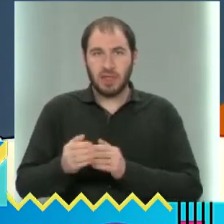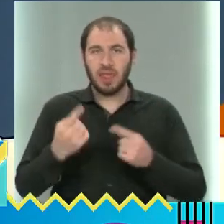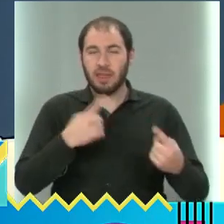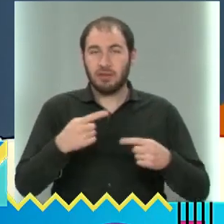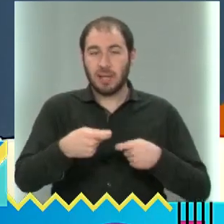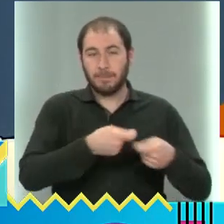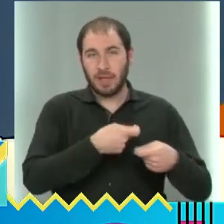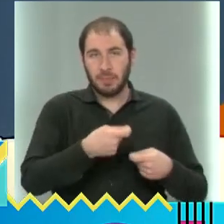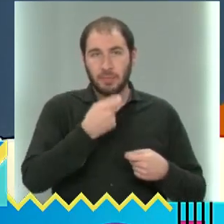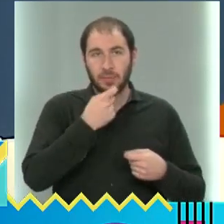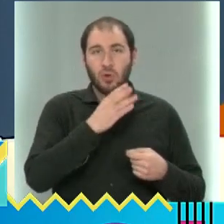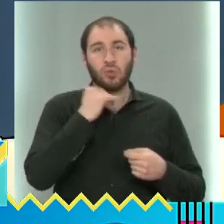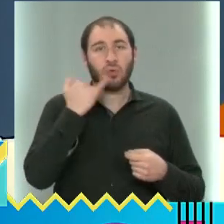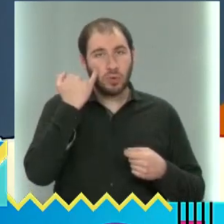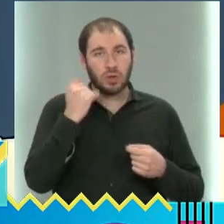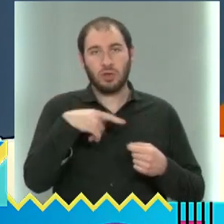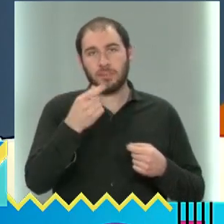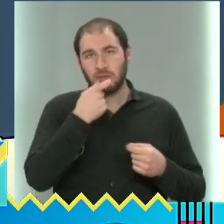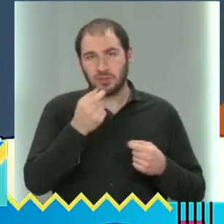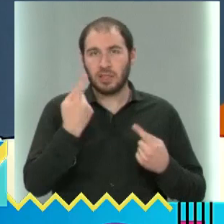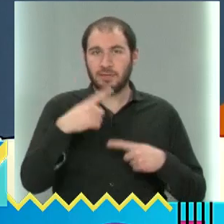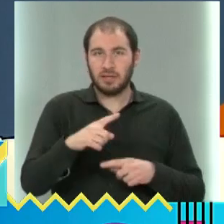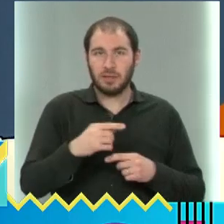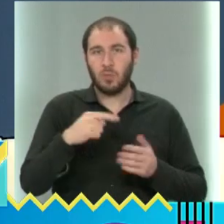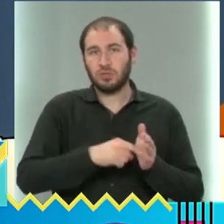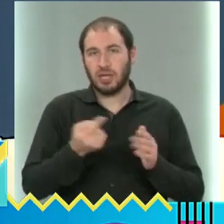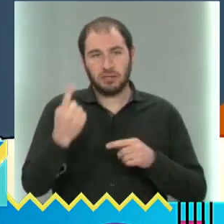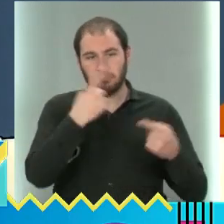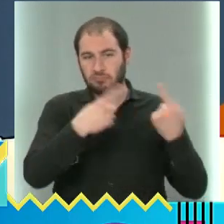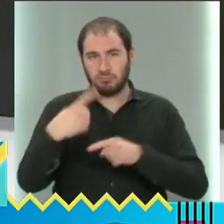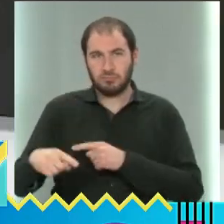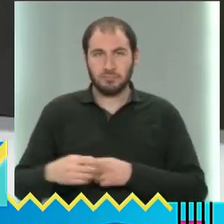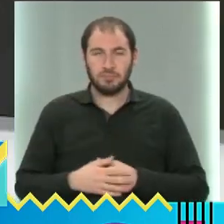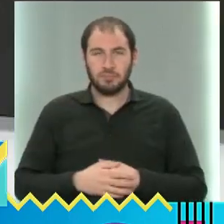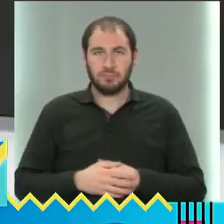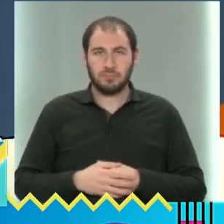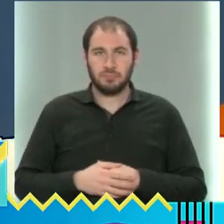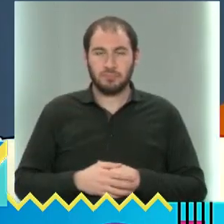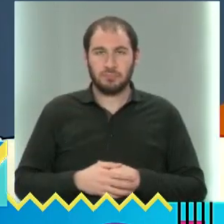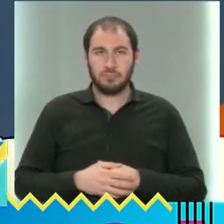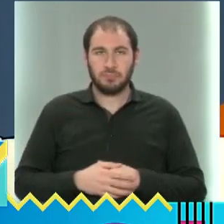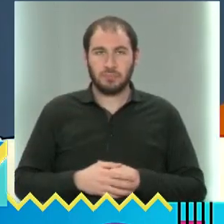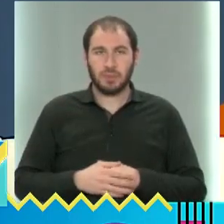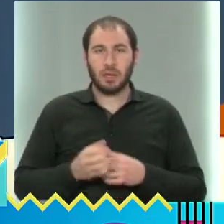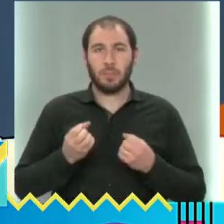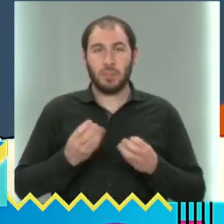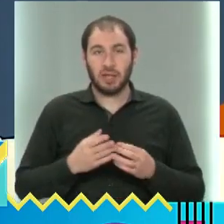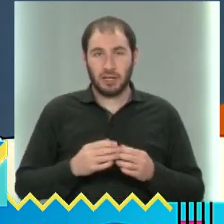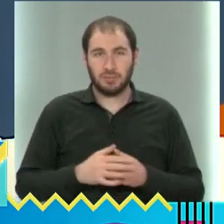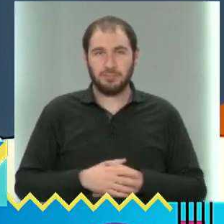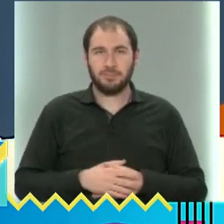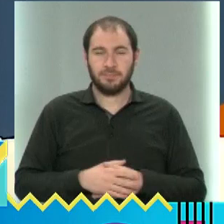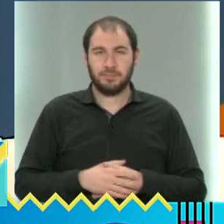una pyme de Jujuy, una pyme en Mendoza que una pyme en Buenos Aires. Es decir, porque si tenemos en